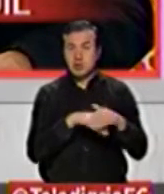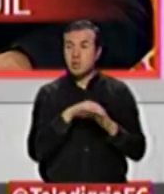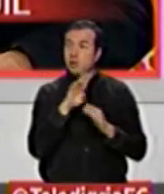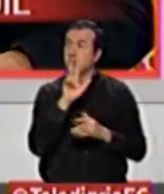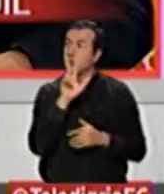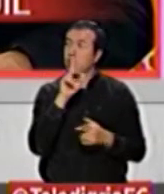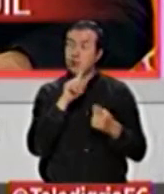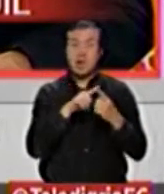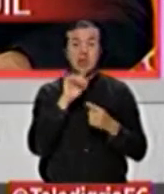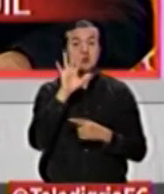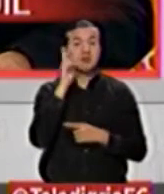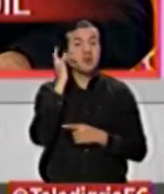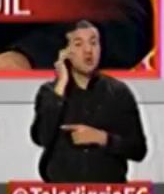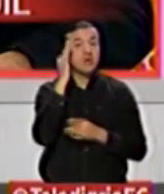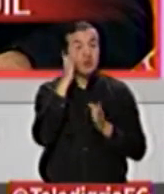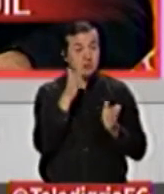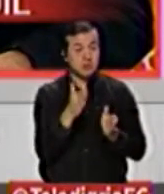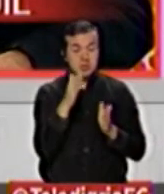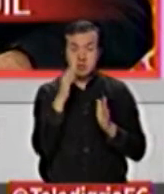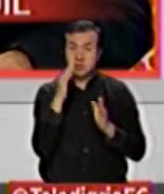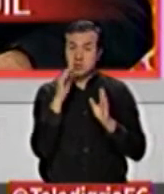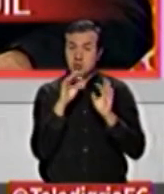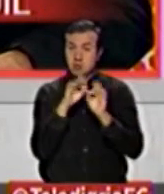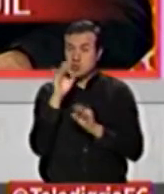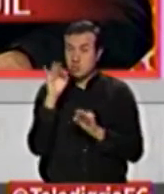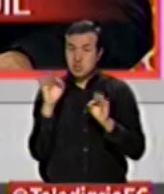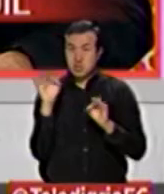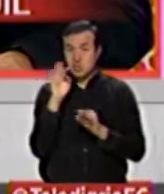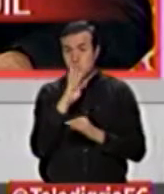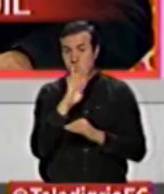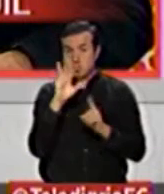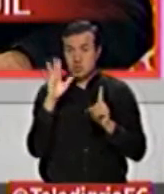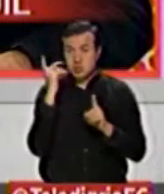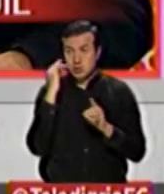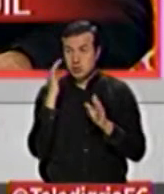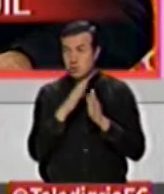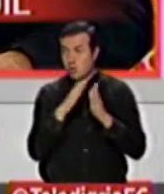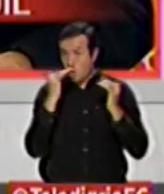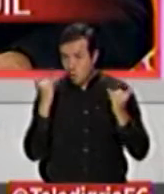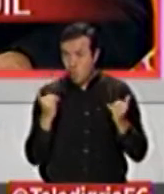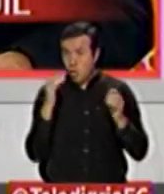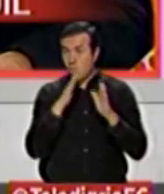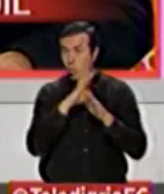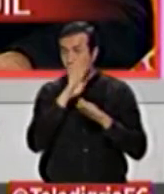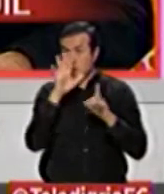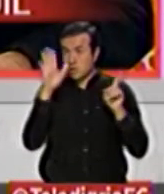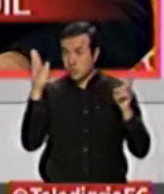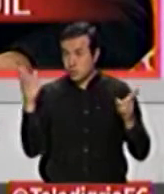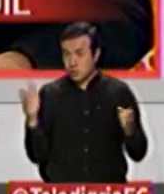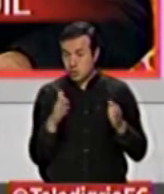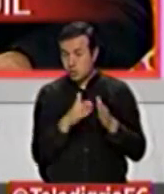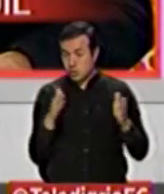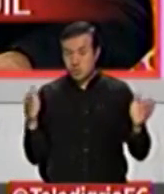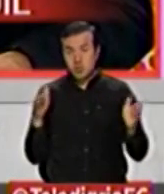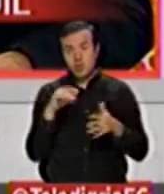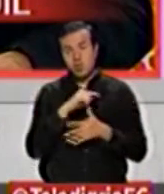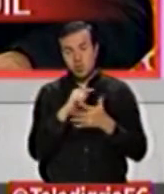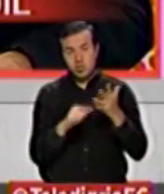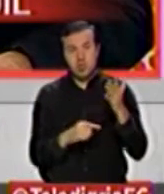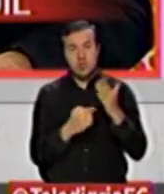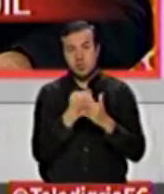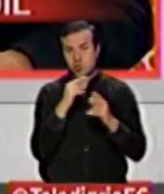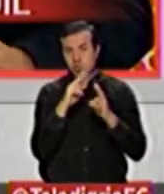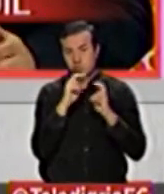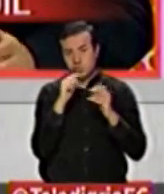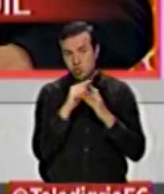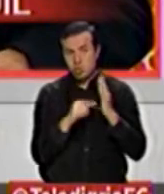días, lo cual ahora, según el índice de Doing Business, es de 46 días. Claro, ahí entran otros factores externos a la constitución de la